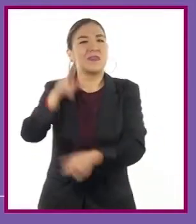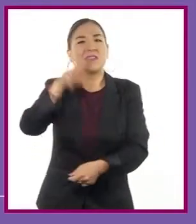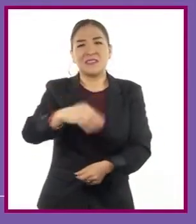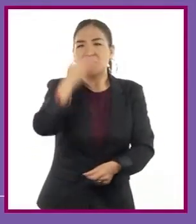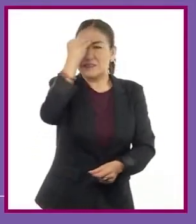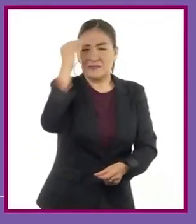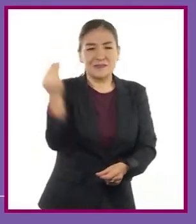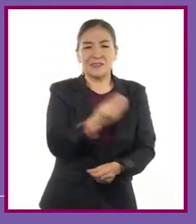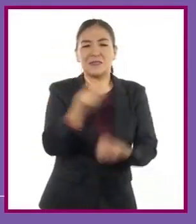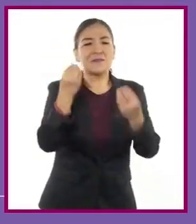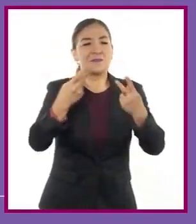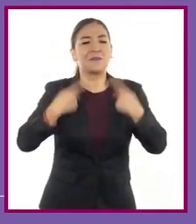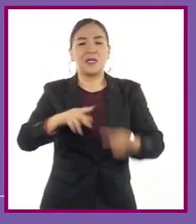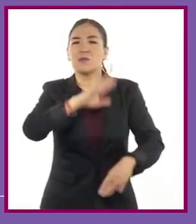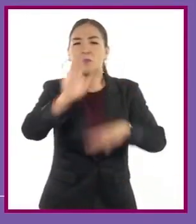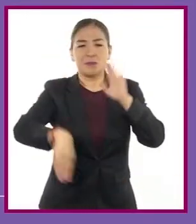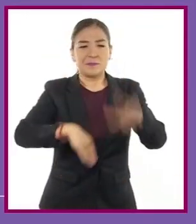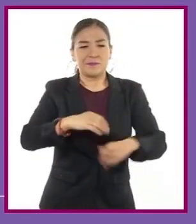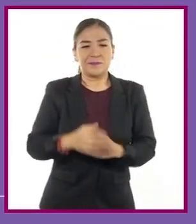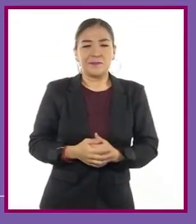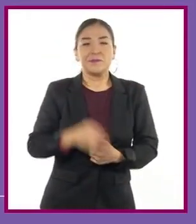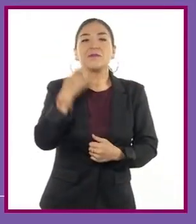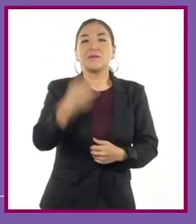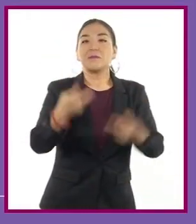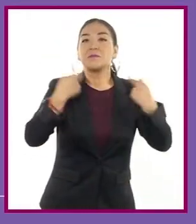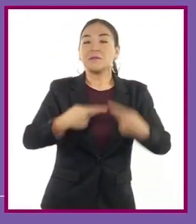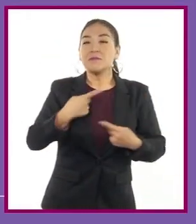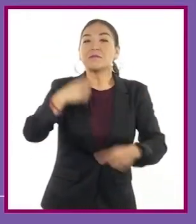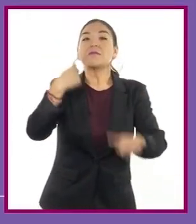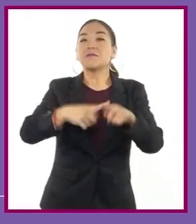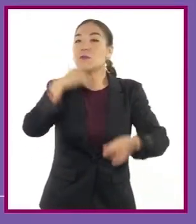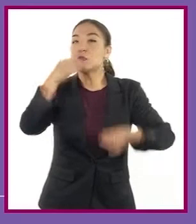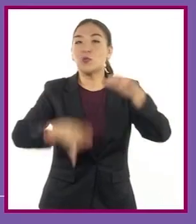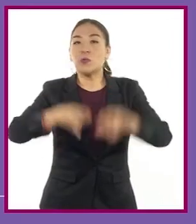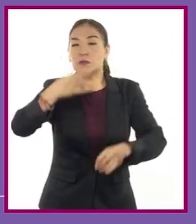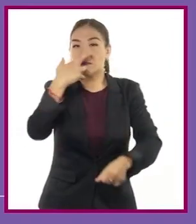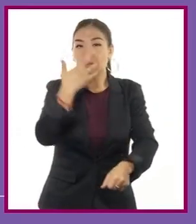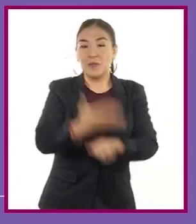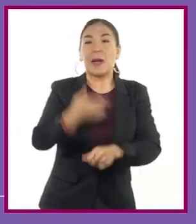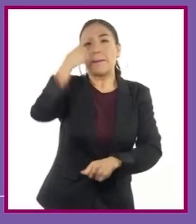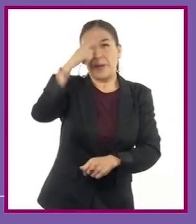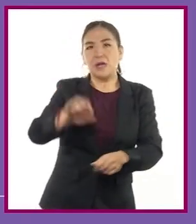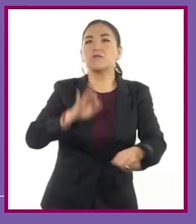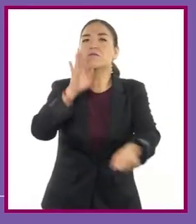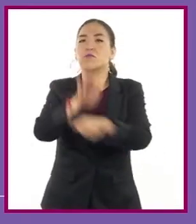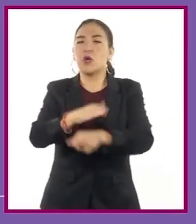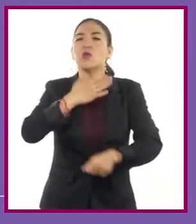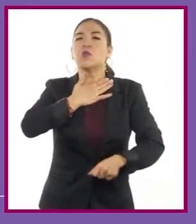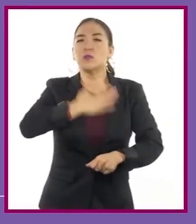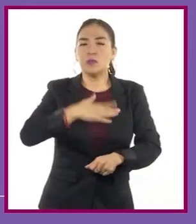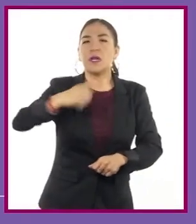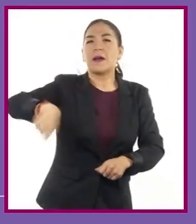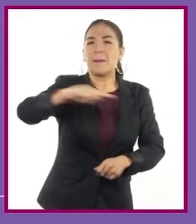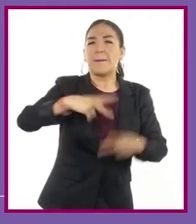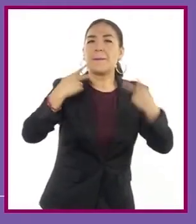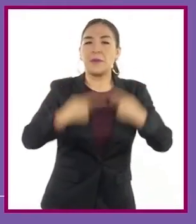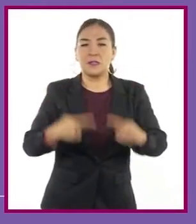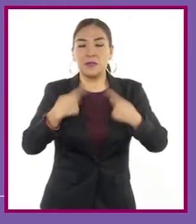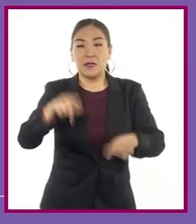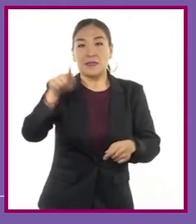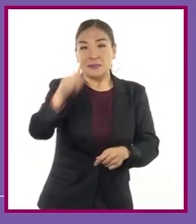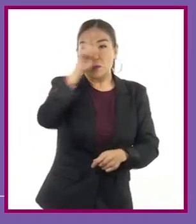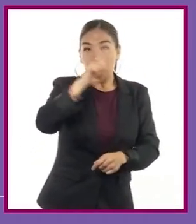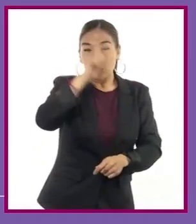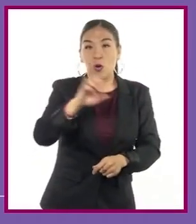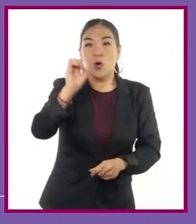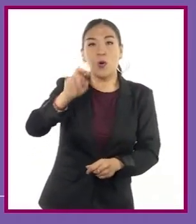la humanidad. Con el fin de juzgar a los responsables y procurar justicia para las víctimas, el Consejo de Seguridad